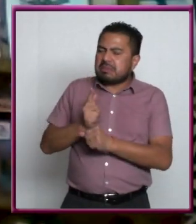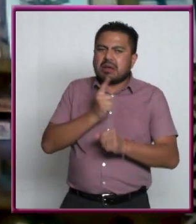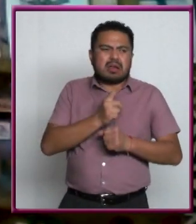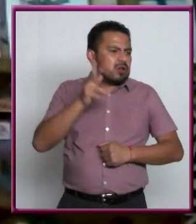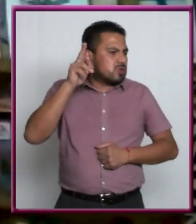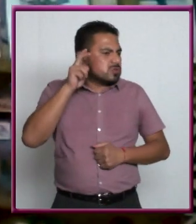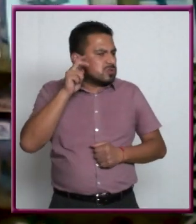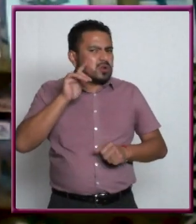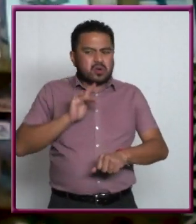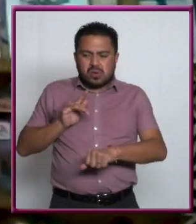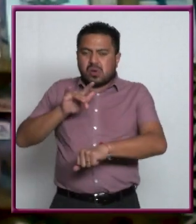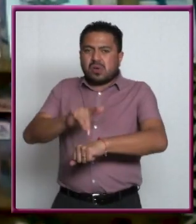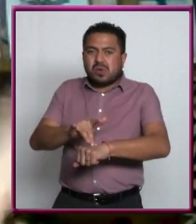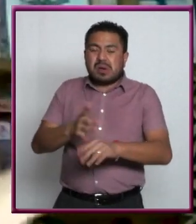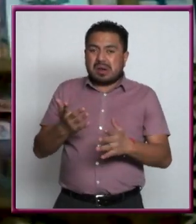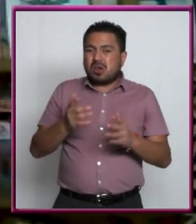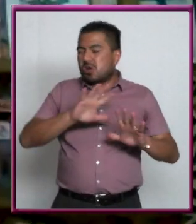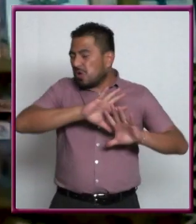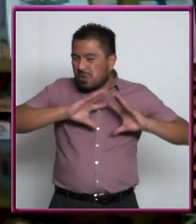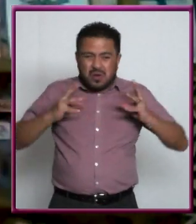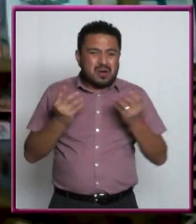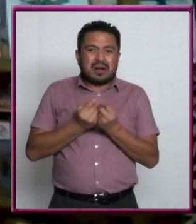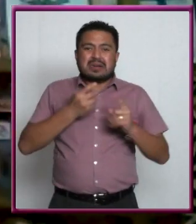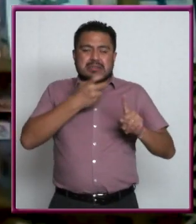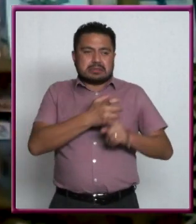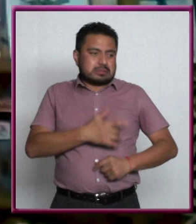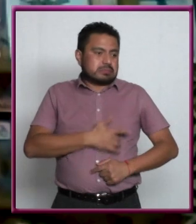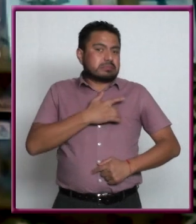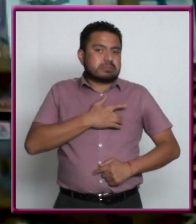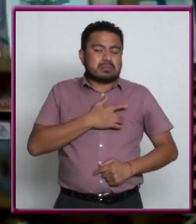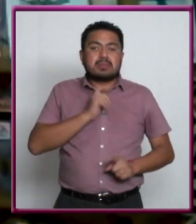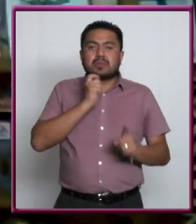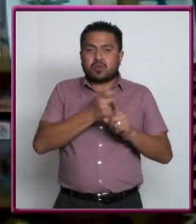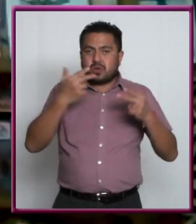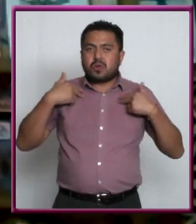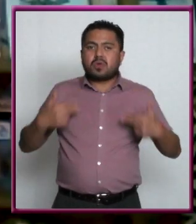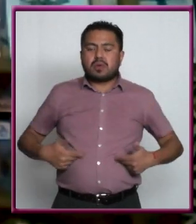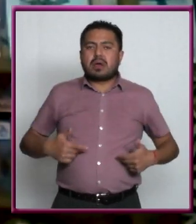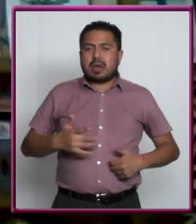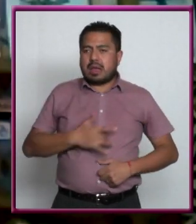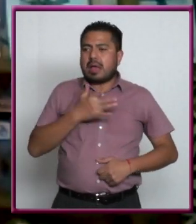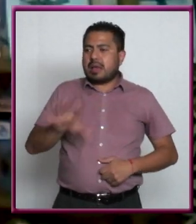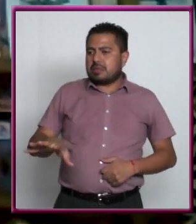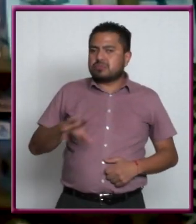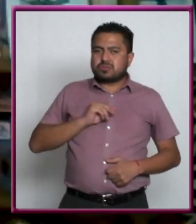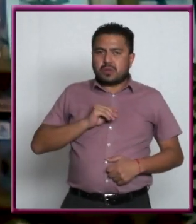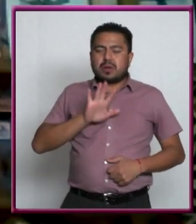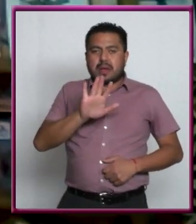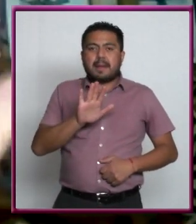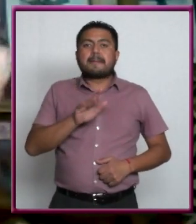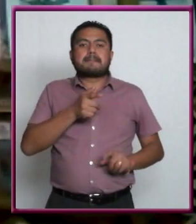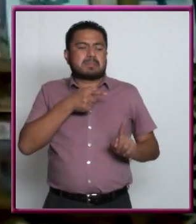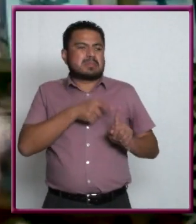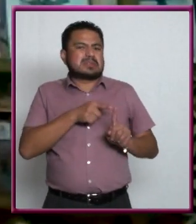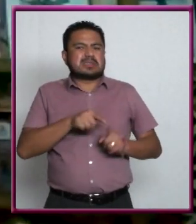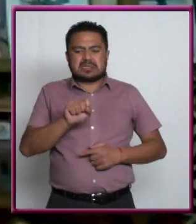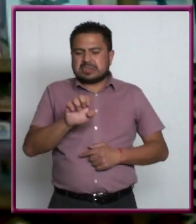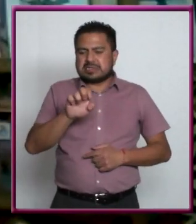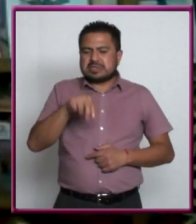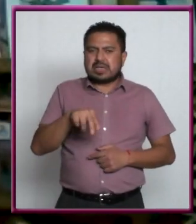olemos, vemos, escuchamos, tocamos, ¿no? Con todos estos sentidos que el ser humano posee. Entonces